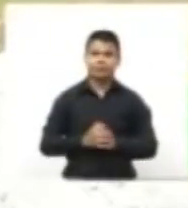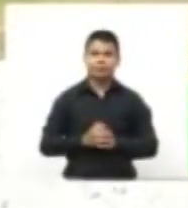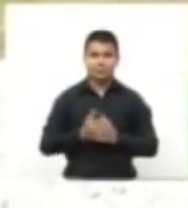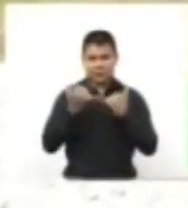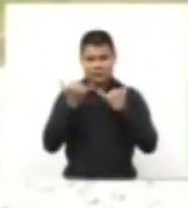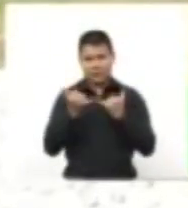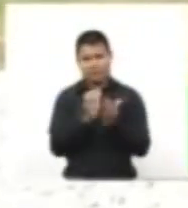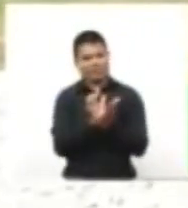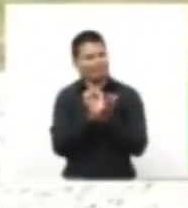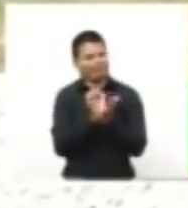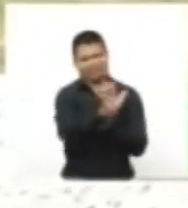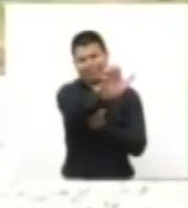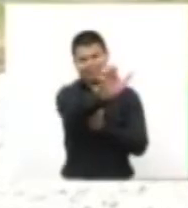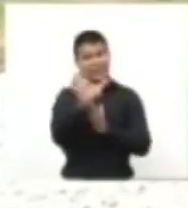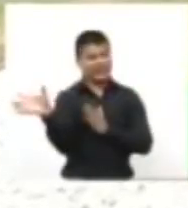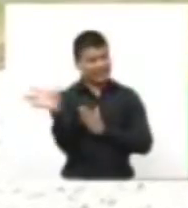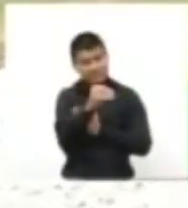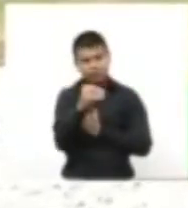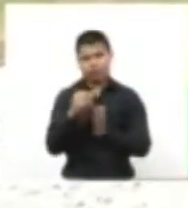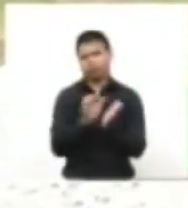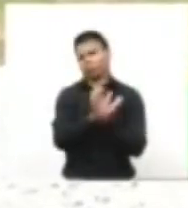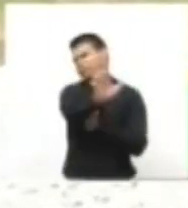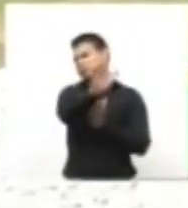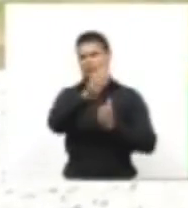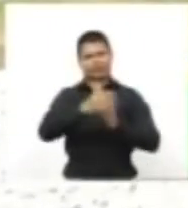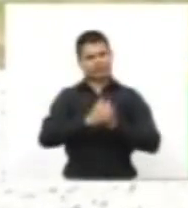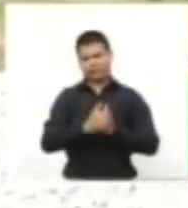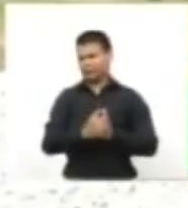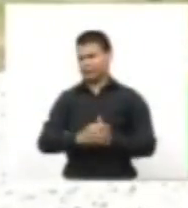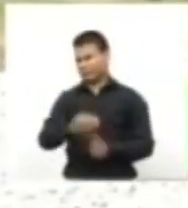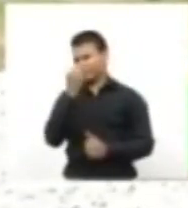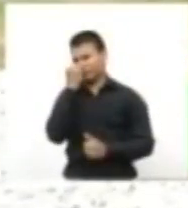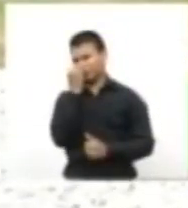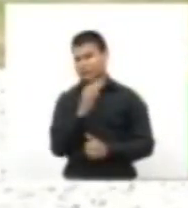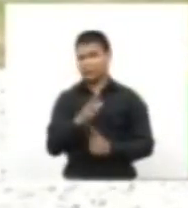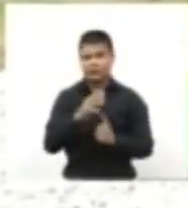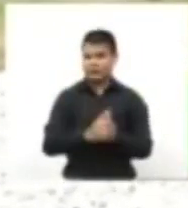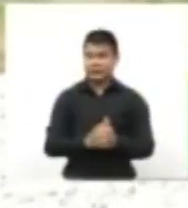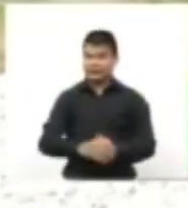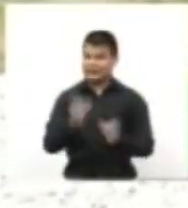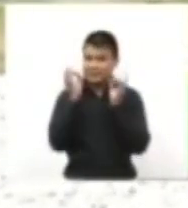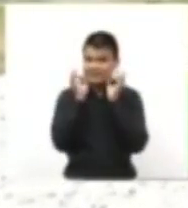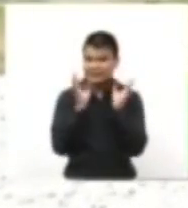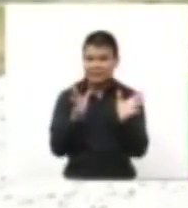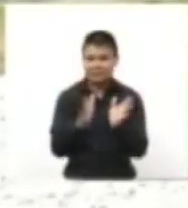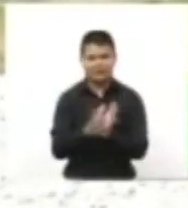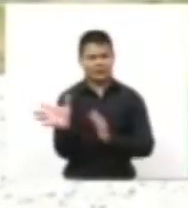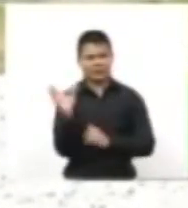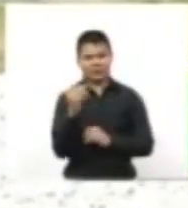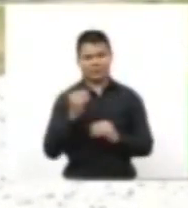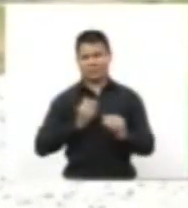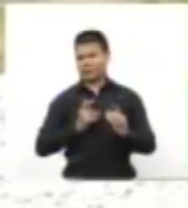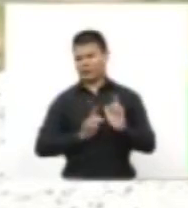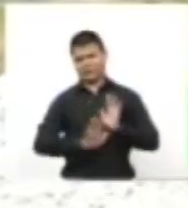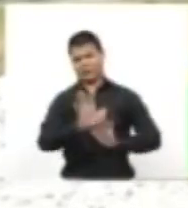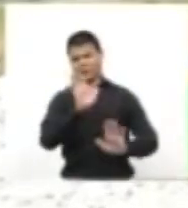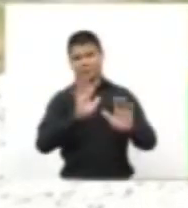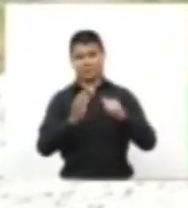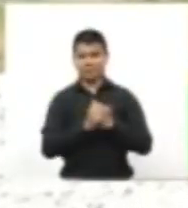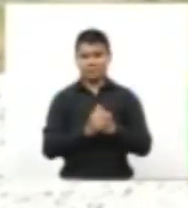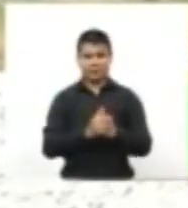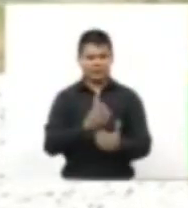rechazo enérgico y pedirle a toda la sociedad que se una en pos de repudiar este acto